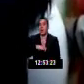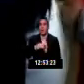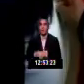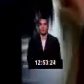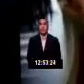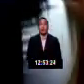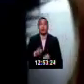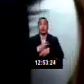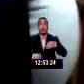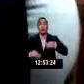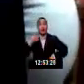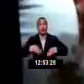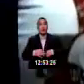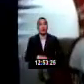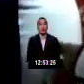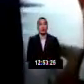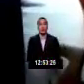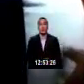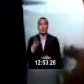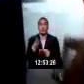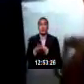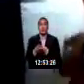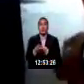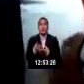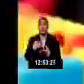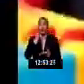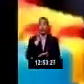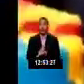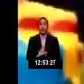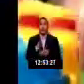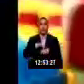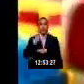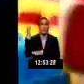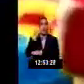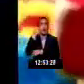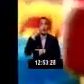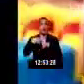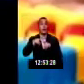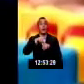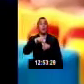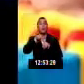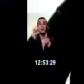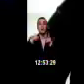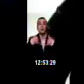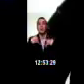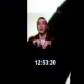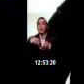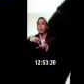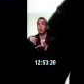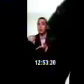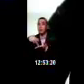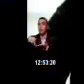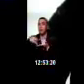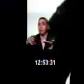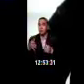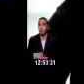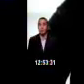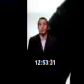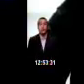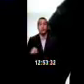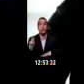Según el Consejo de la Judicatura, las detenciones por apremio están suspendidas por la emergencia, pero el sistema continúa cobrando esos valores. Cada juez de